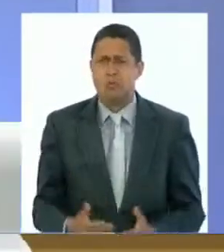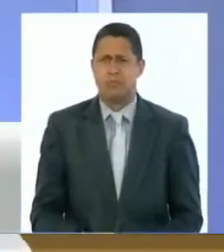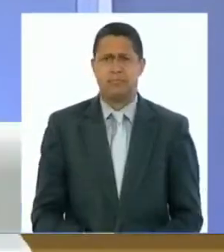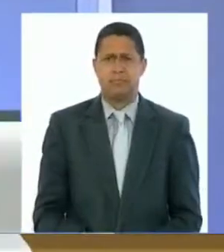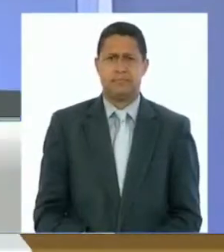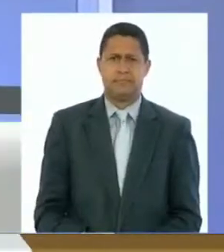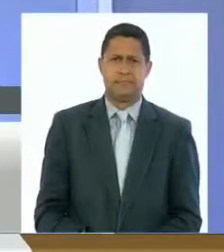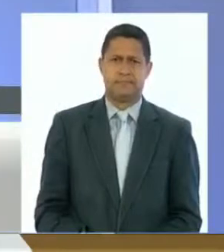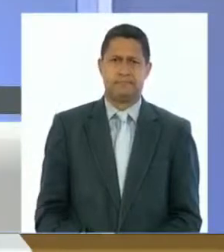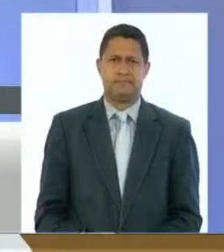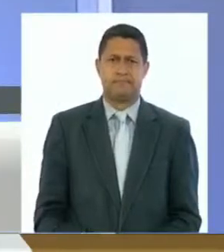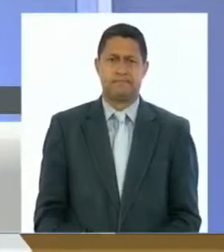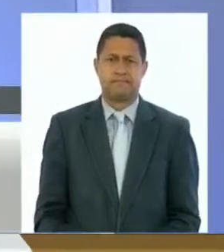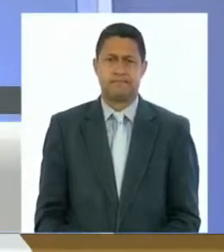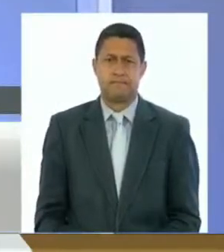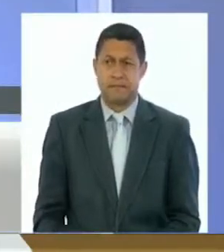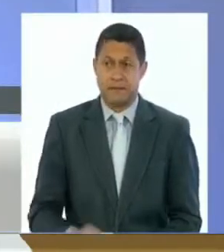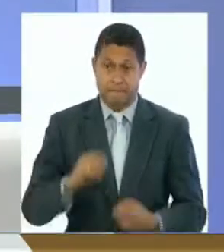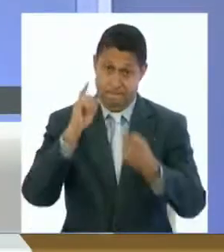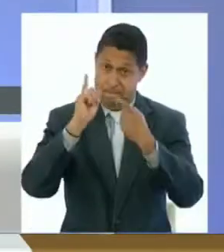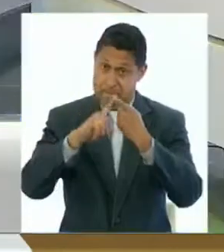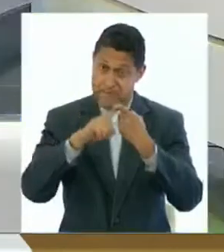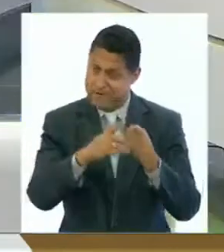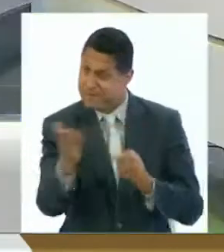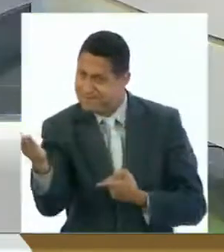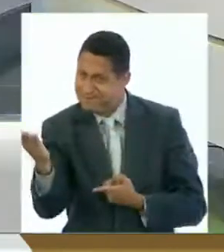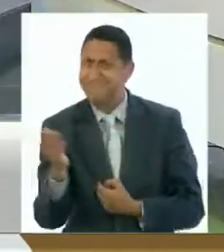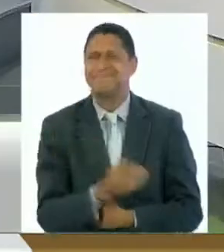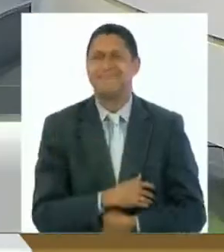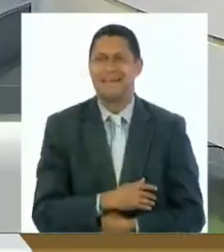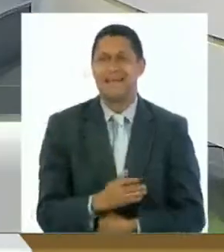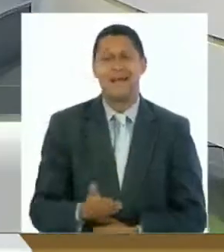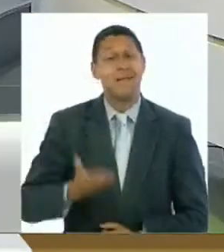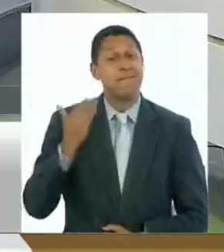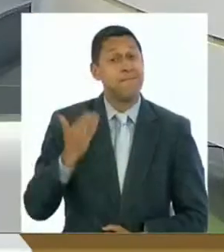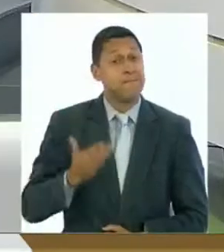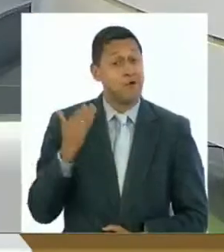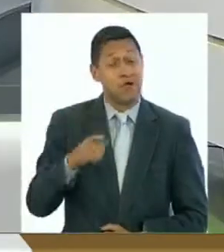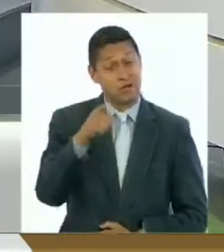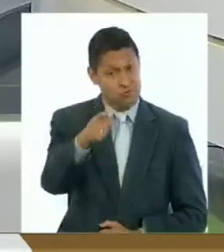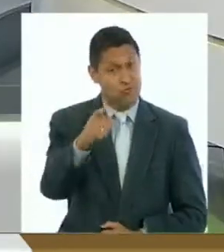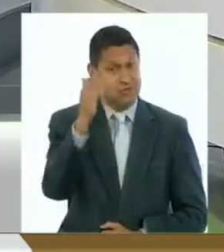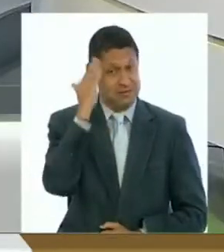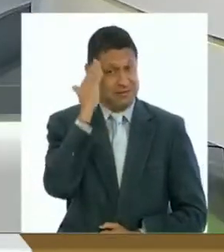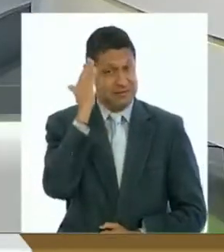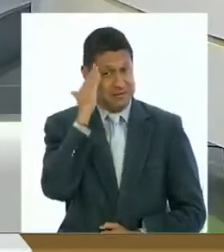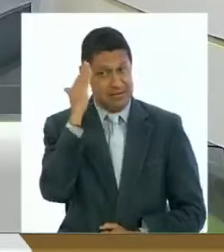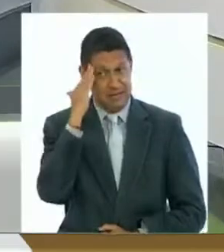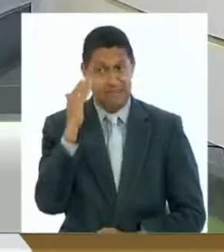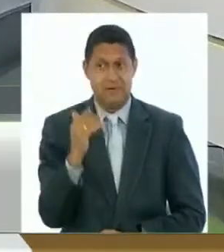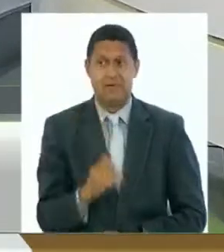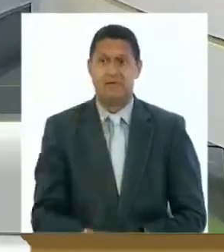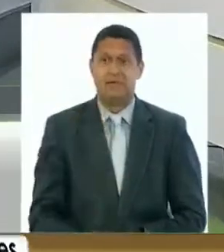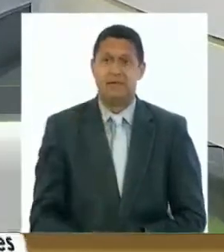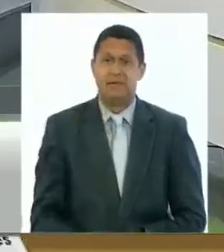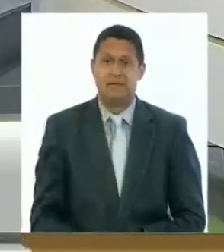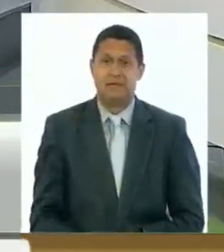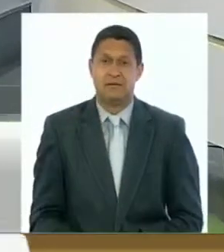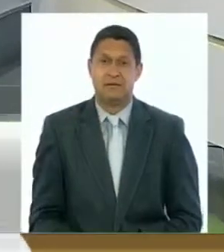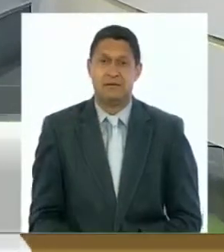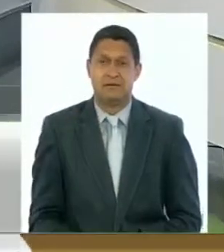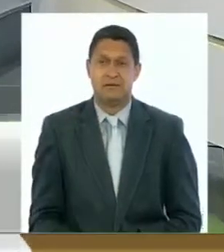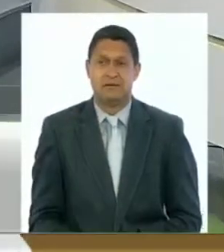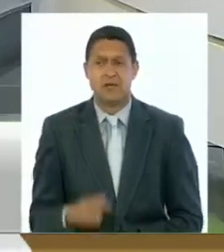una cirugía bariátrica? Primero, Ana. Bueno, fíjate, es muy importante que el paciente haga